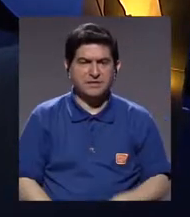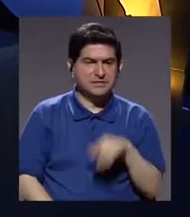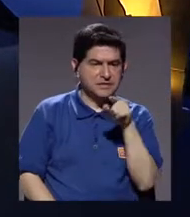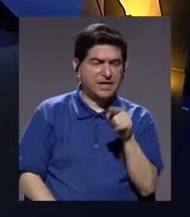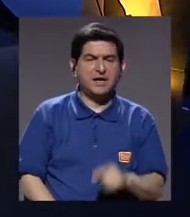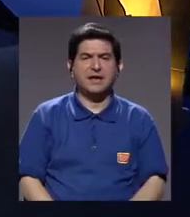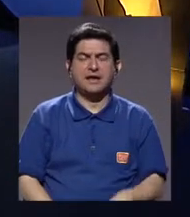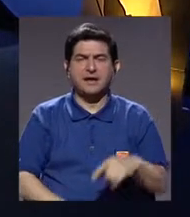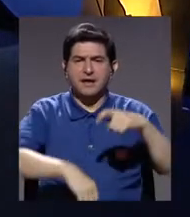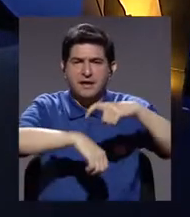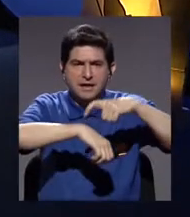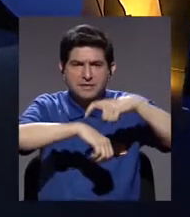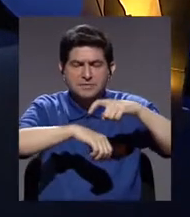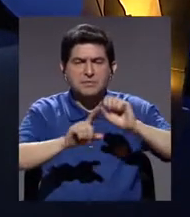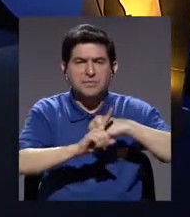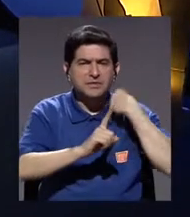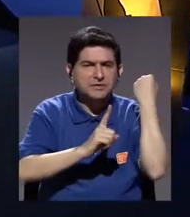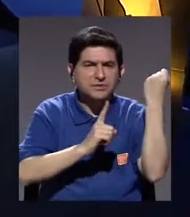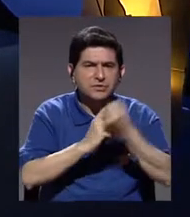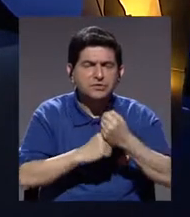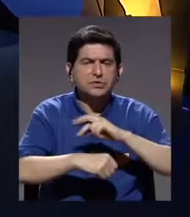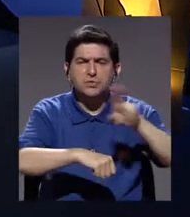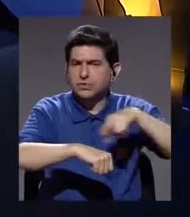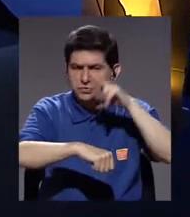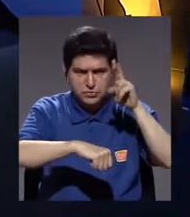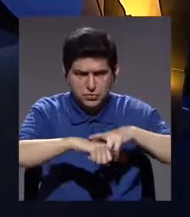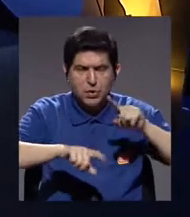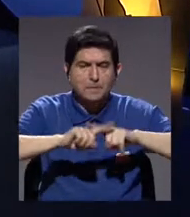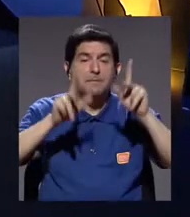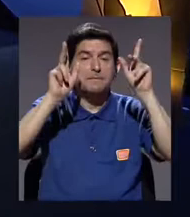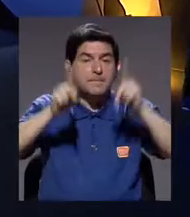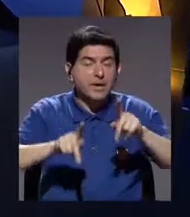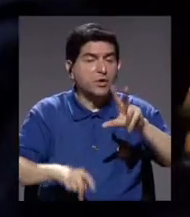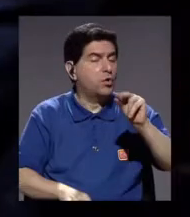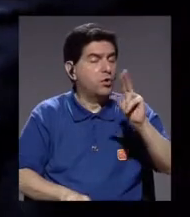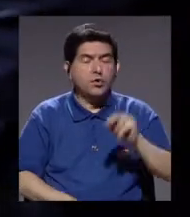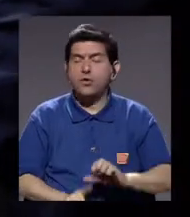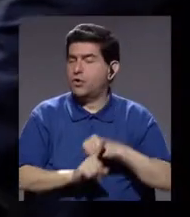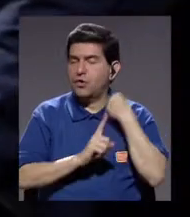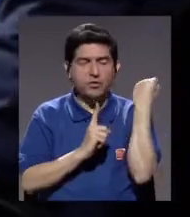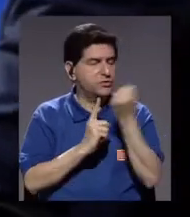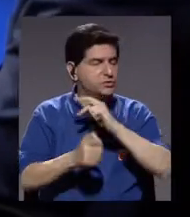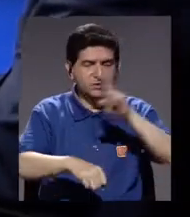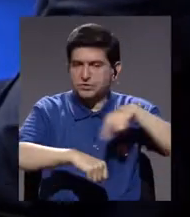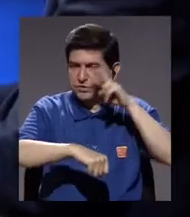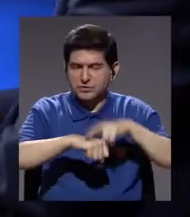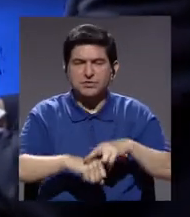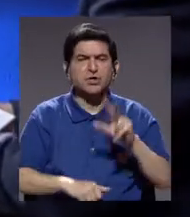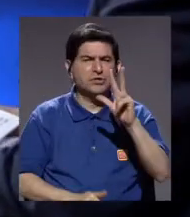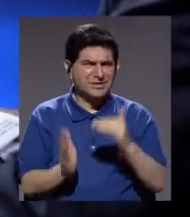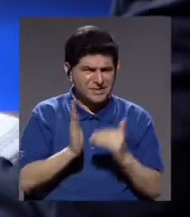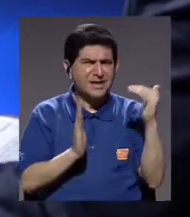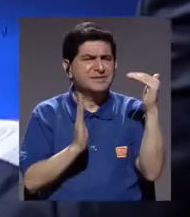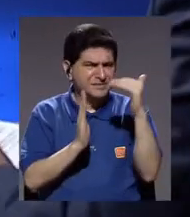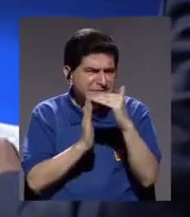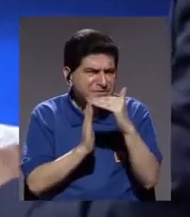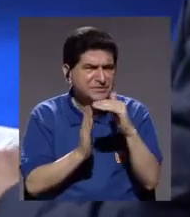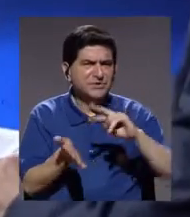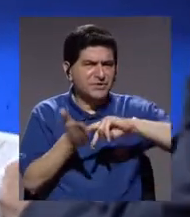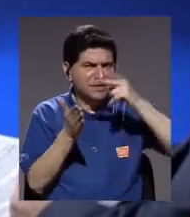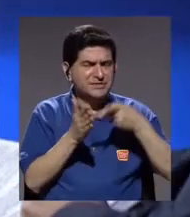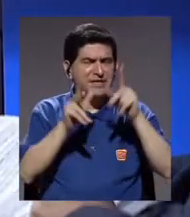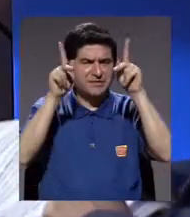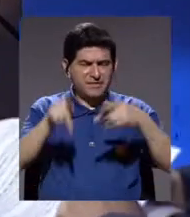migratorio que cuando llegó está en condición regular, pero hay personas que no están en esa condición regular. Esos 3 millones son,